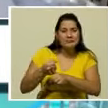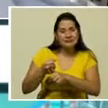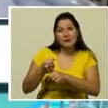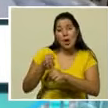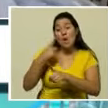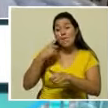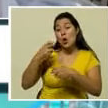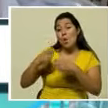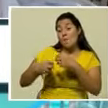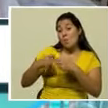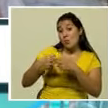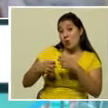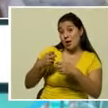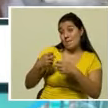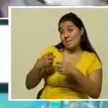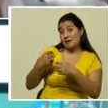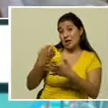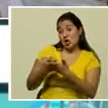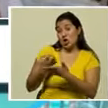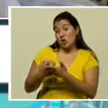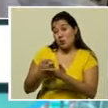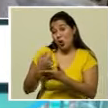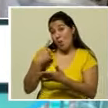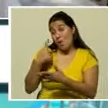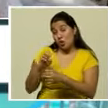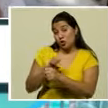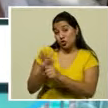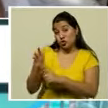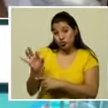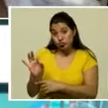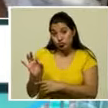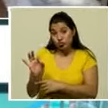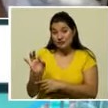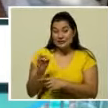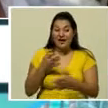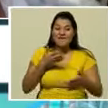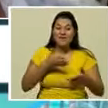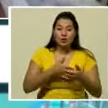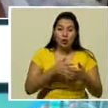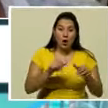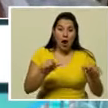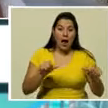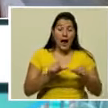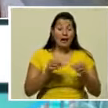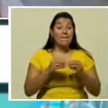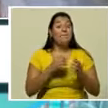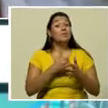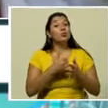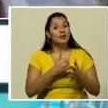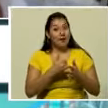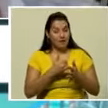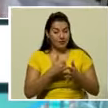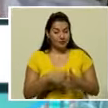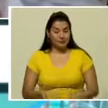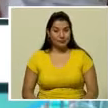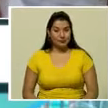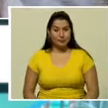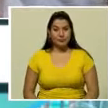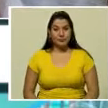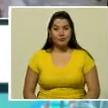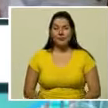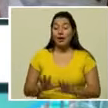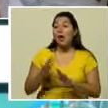esta crisis sanitaria en los sectores más vulnerados de la sociedad. Y que entonces, bueno,